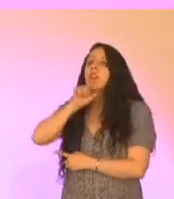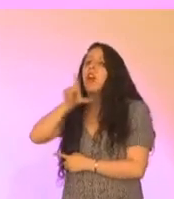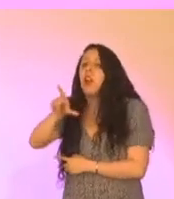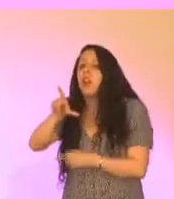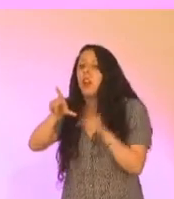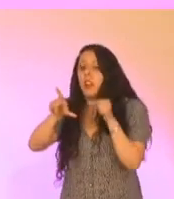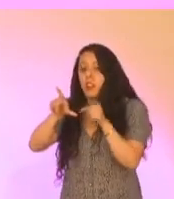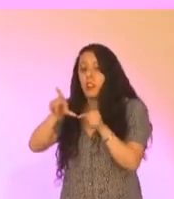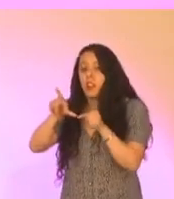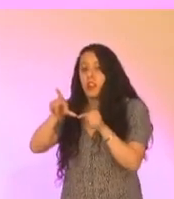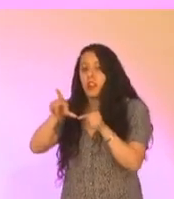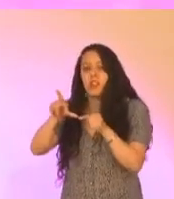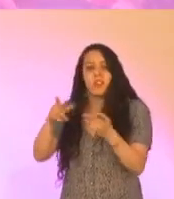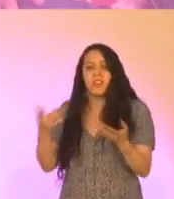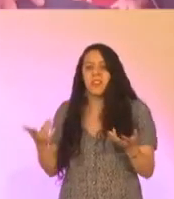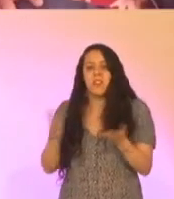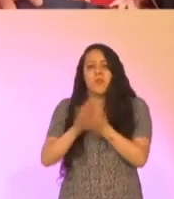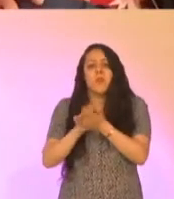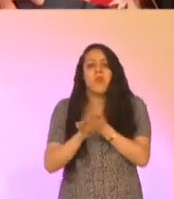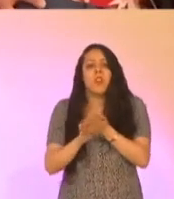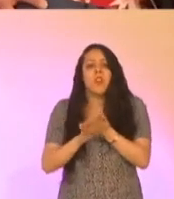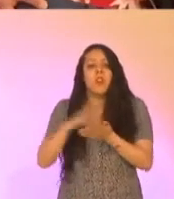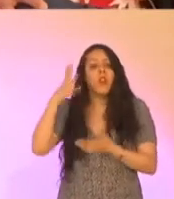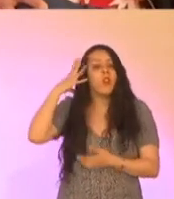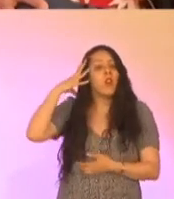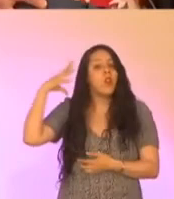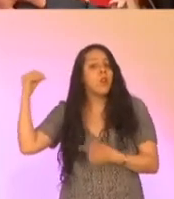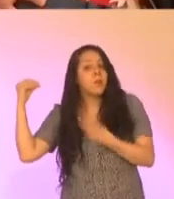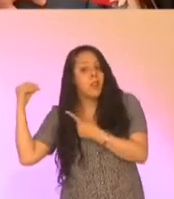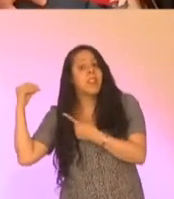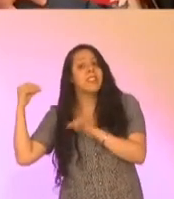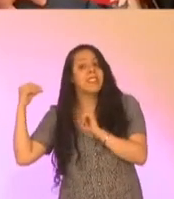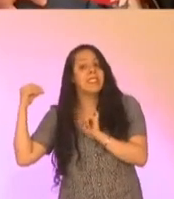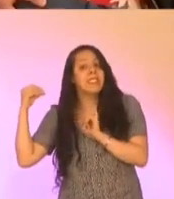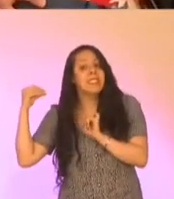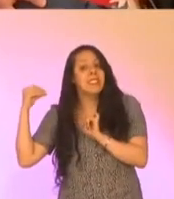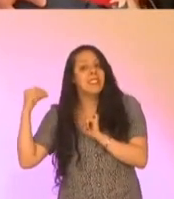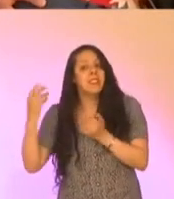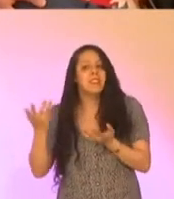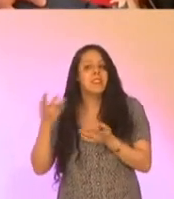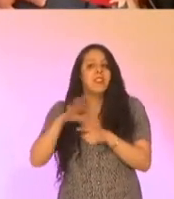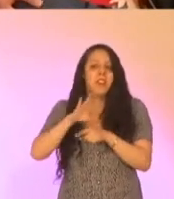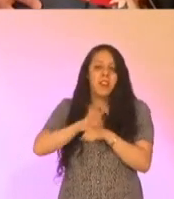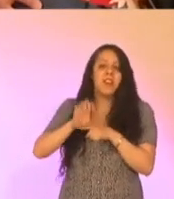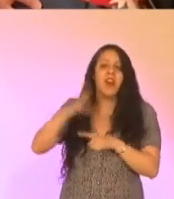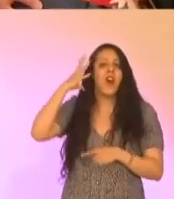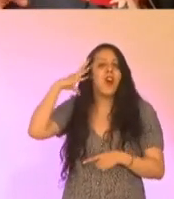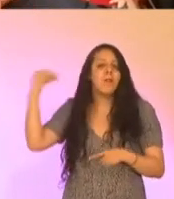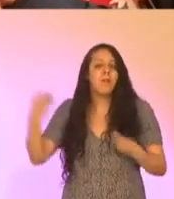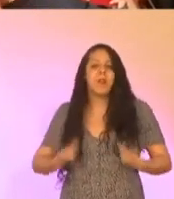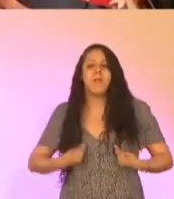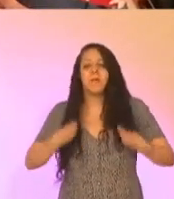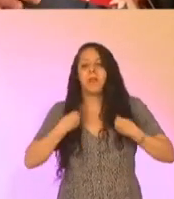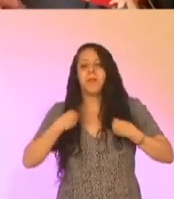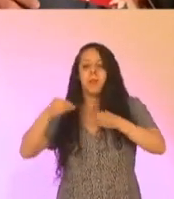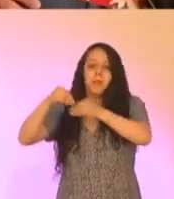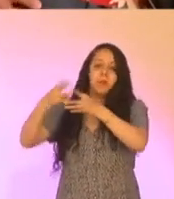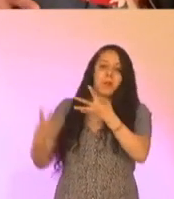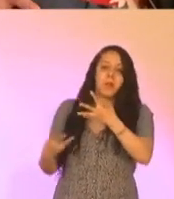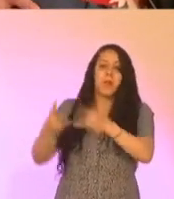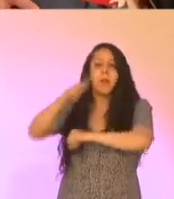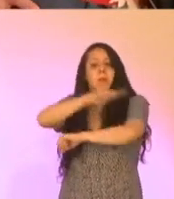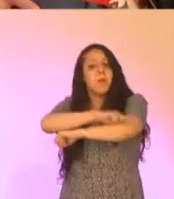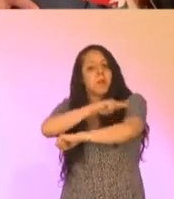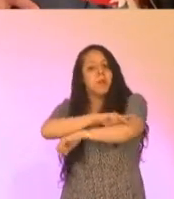porque obviamente él es de colima no de gente entonces todas las prestaciones iban por ese lado no en la mía en